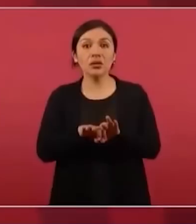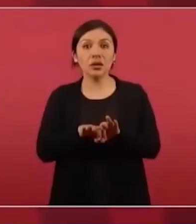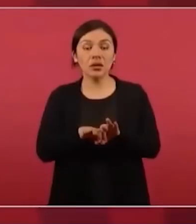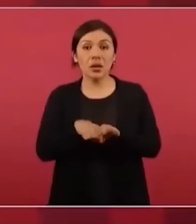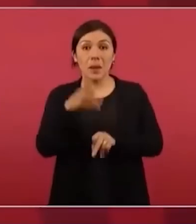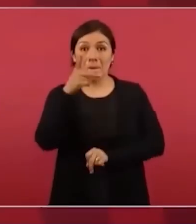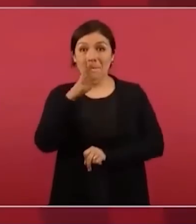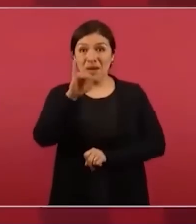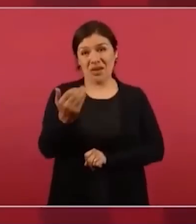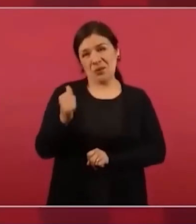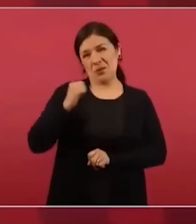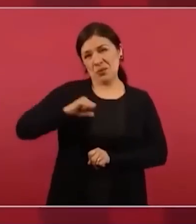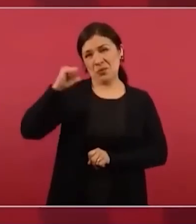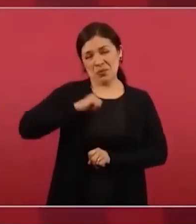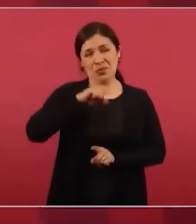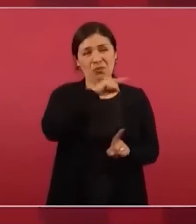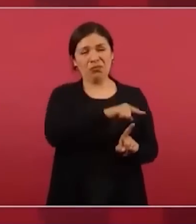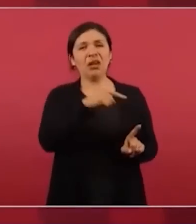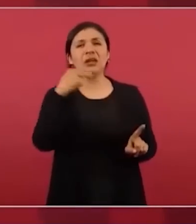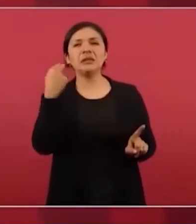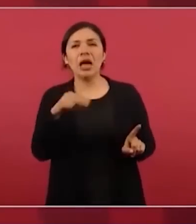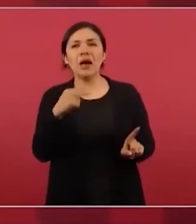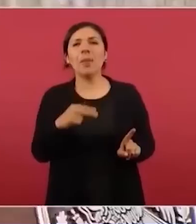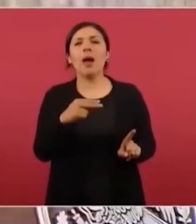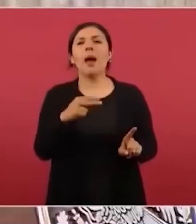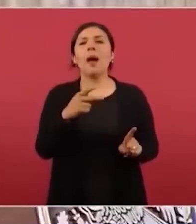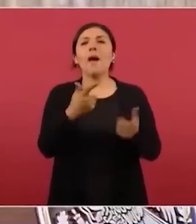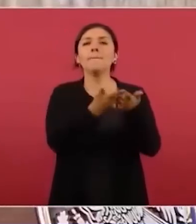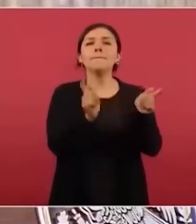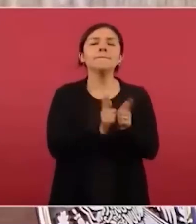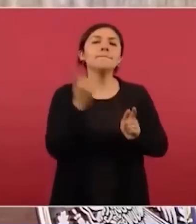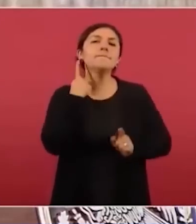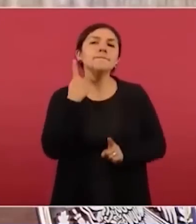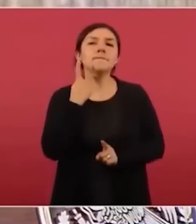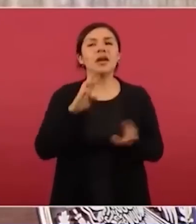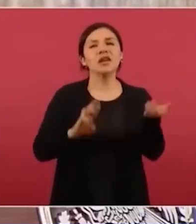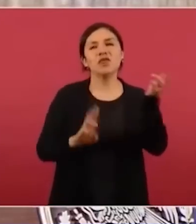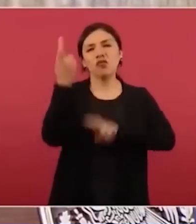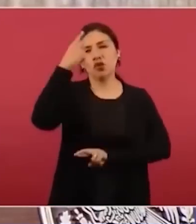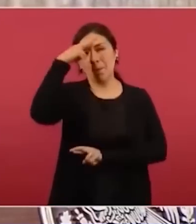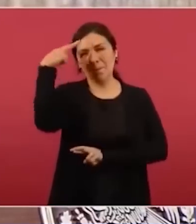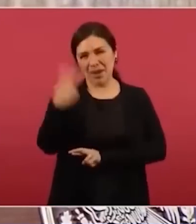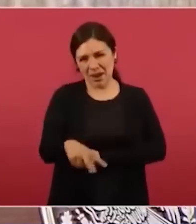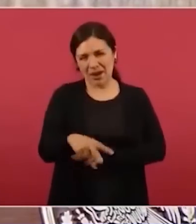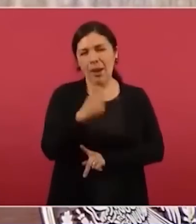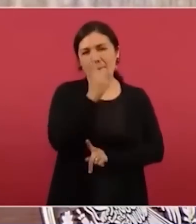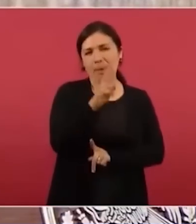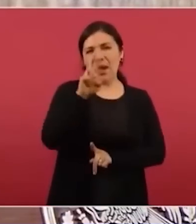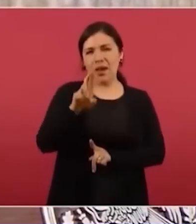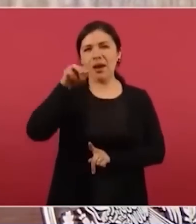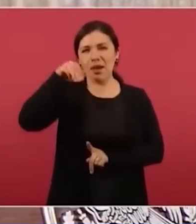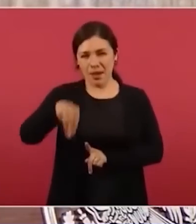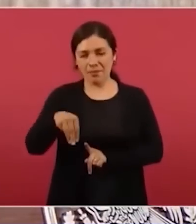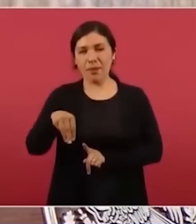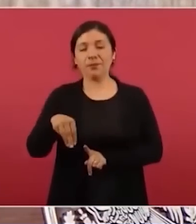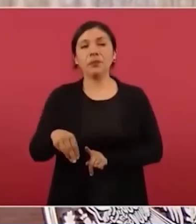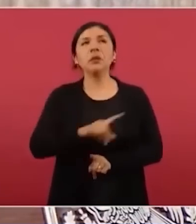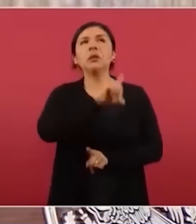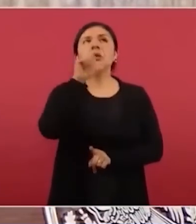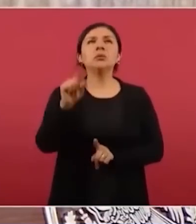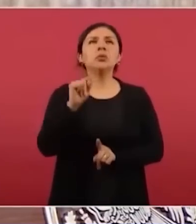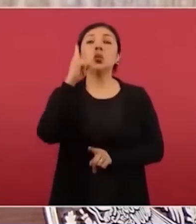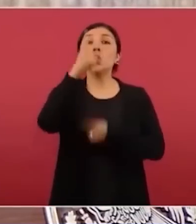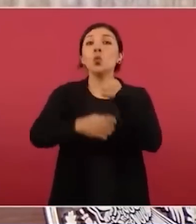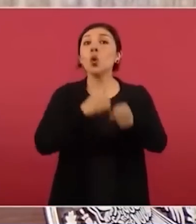el PRI, que en ese entonces se llamaba Partido de la Revolución Mexicana, que al